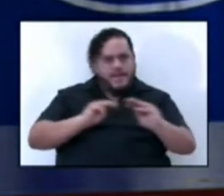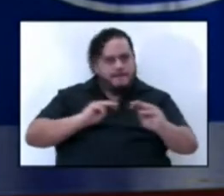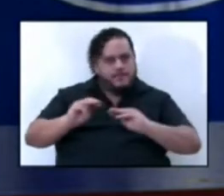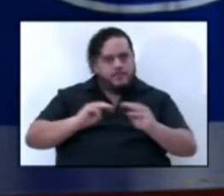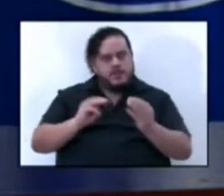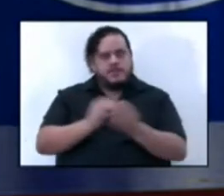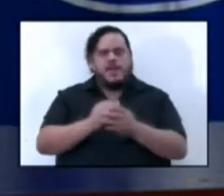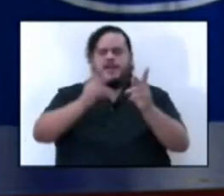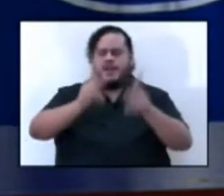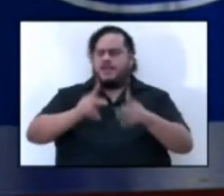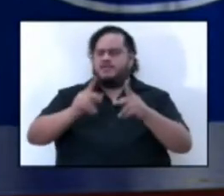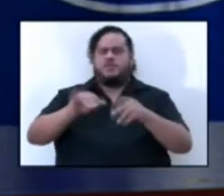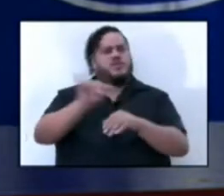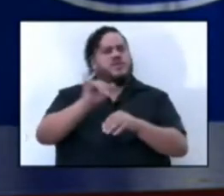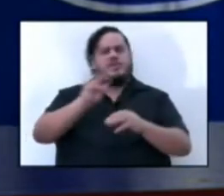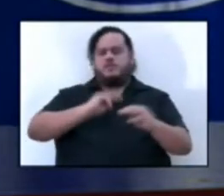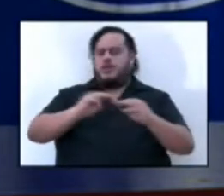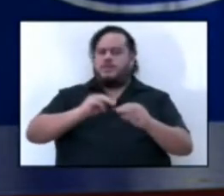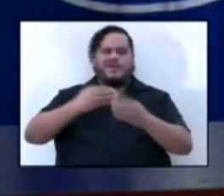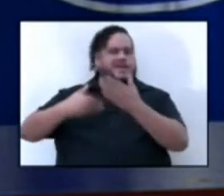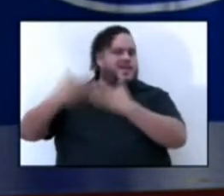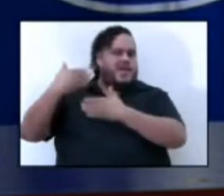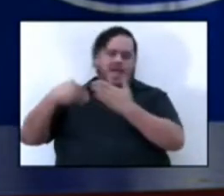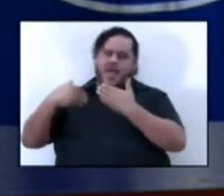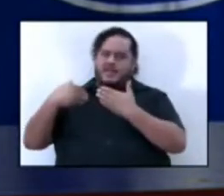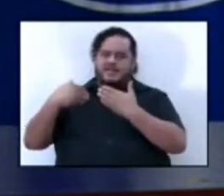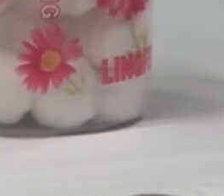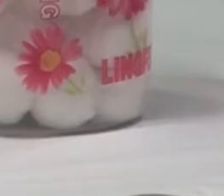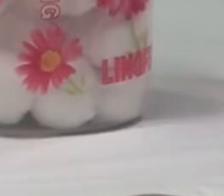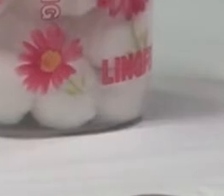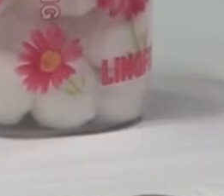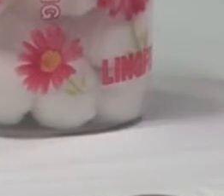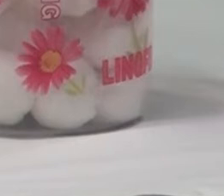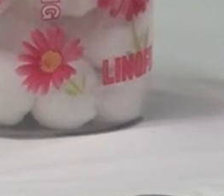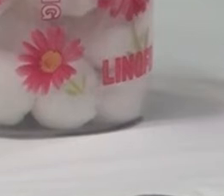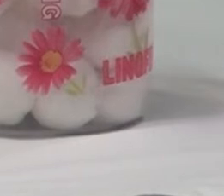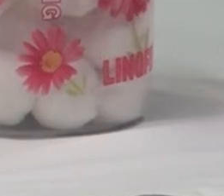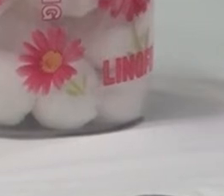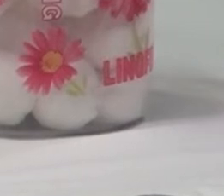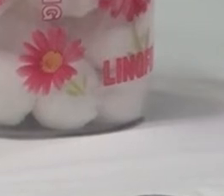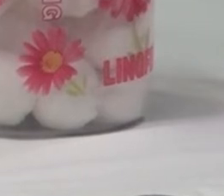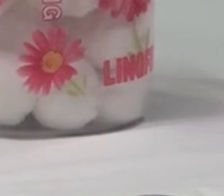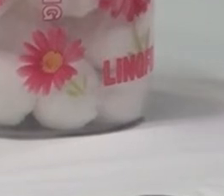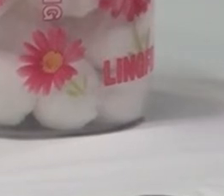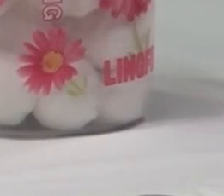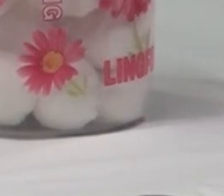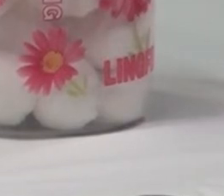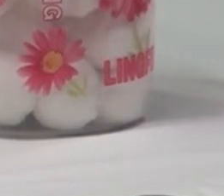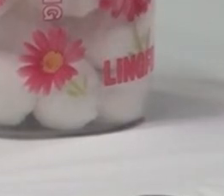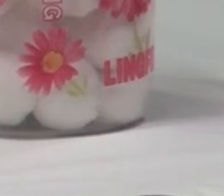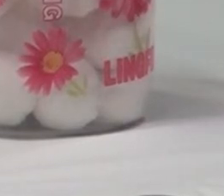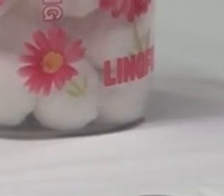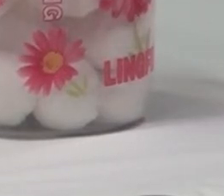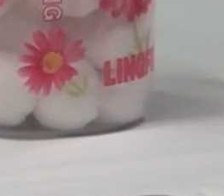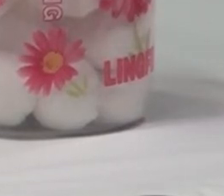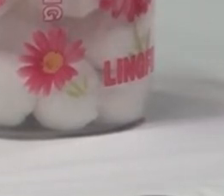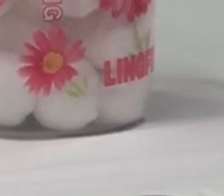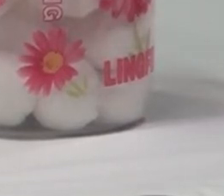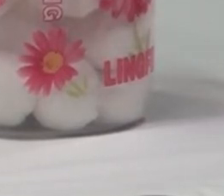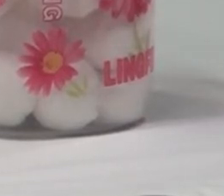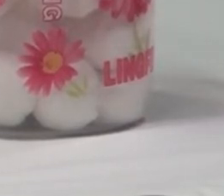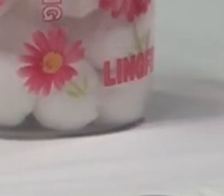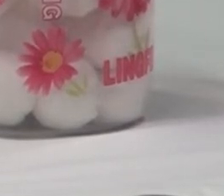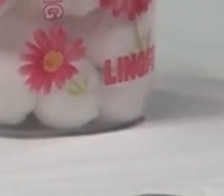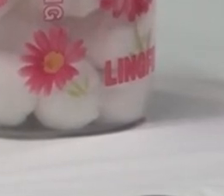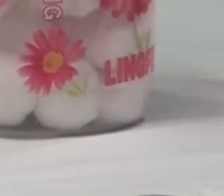la misma cantidad que se movilizaba, en misma intensidad que se movilizaba antes de la pandemia. Entonces pareciera que ya como que la gente,